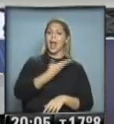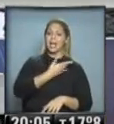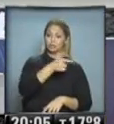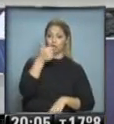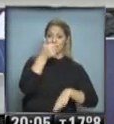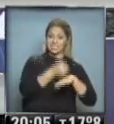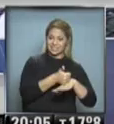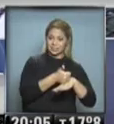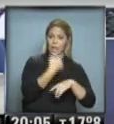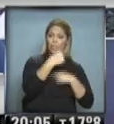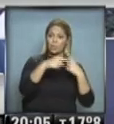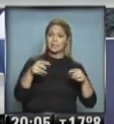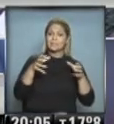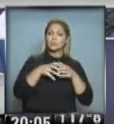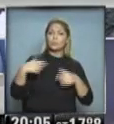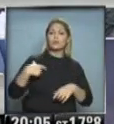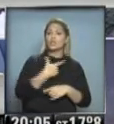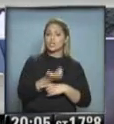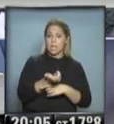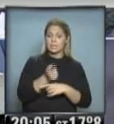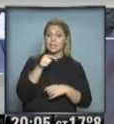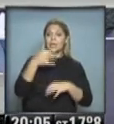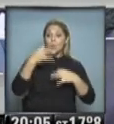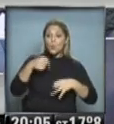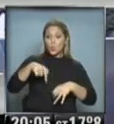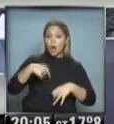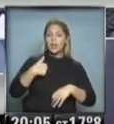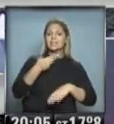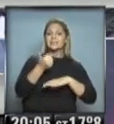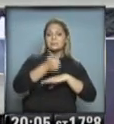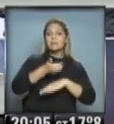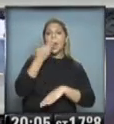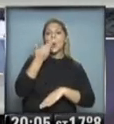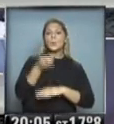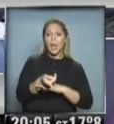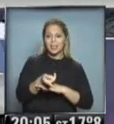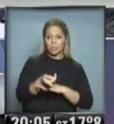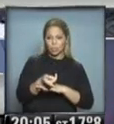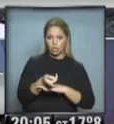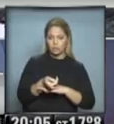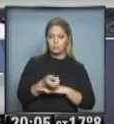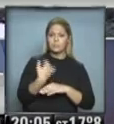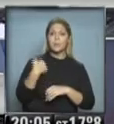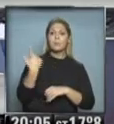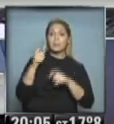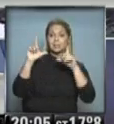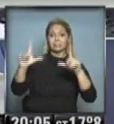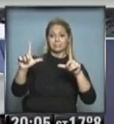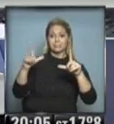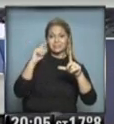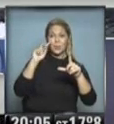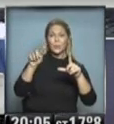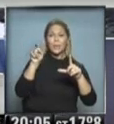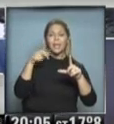están encabezando organizaciones sociales y donde está hablando en estos momentos el presidente Evo Morales. Allí tenemos el primer plano del presidente